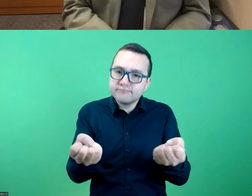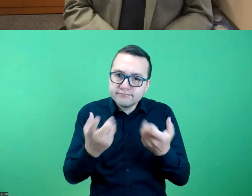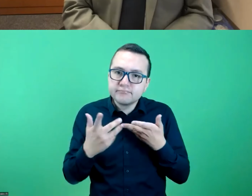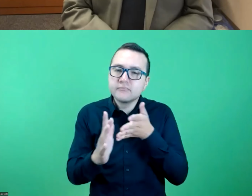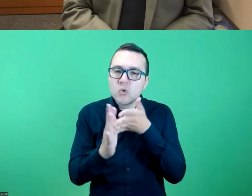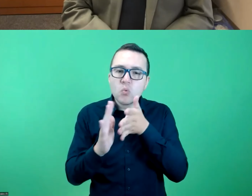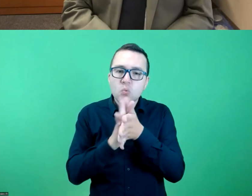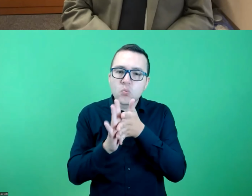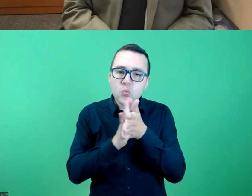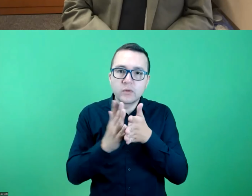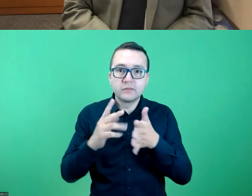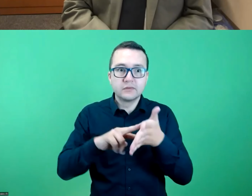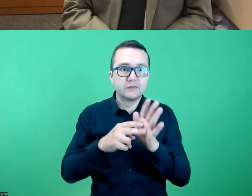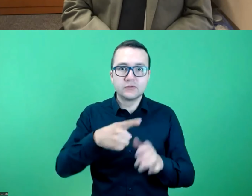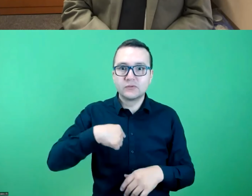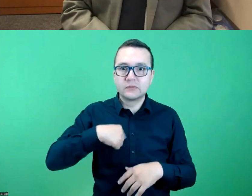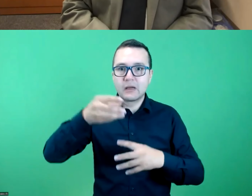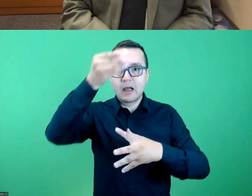Les agradezco mucho,